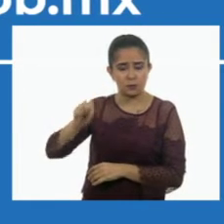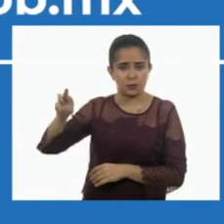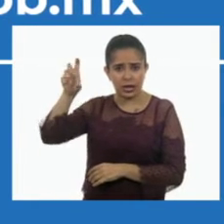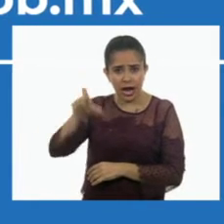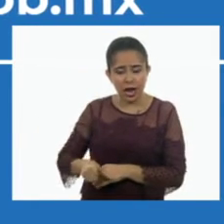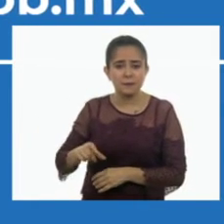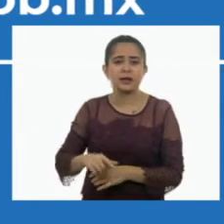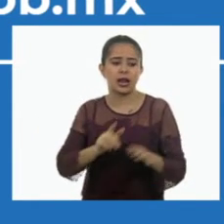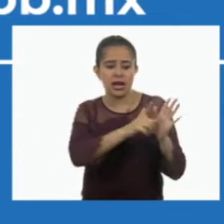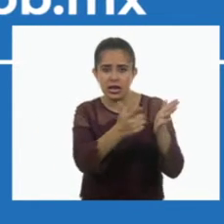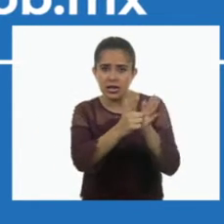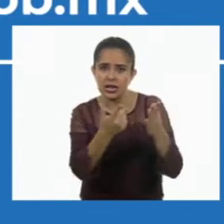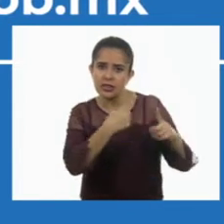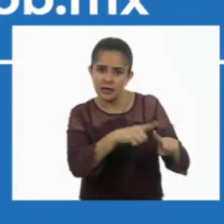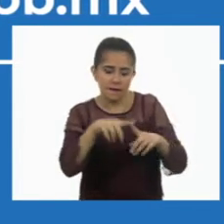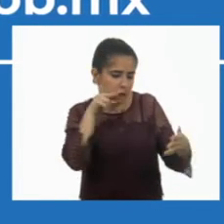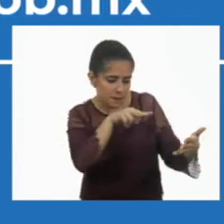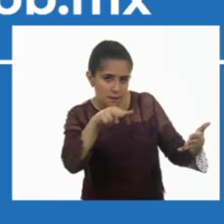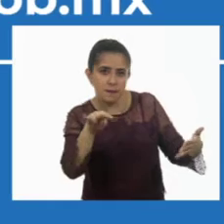conalitech.sep.gob.mx.